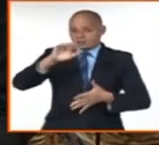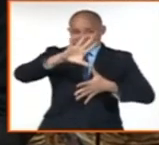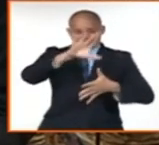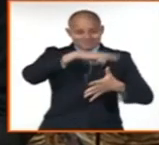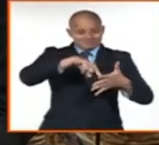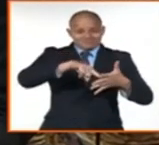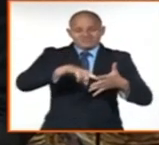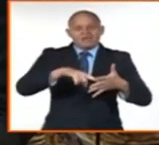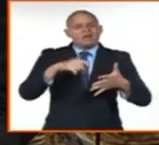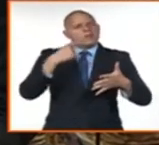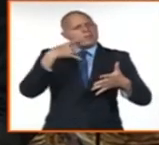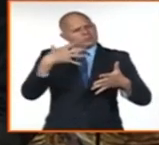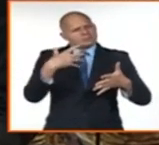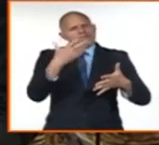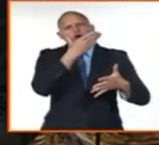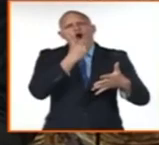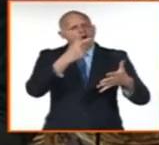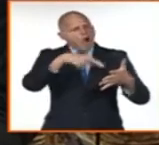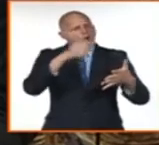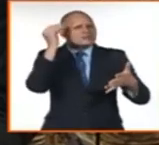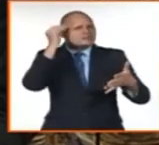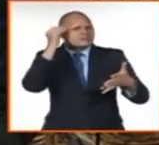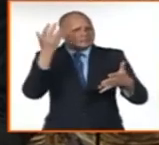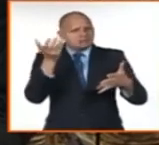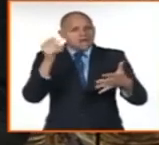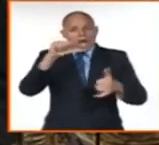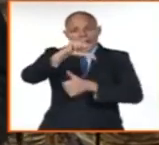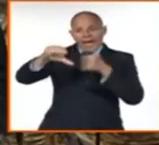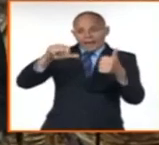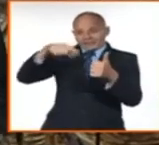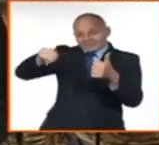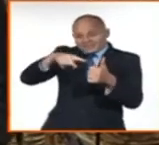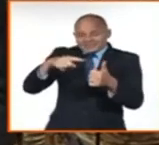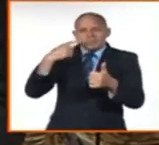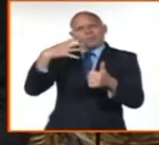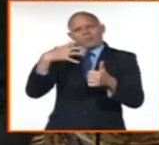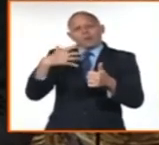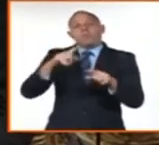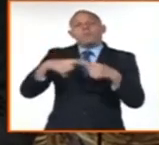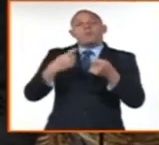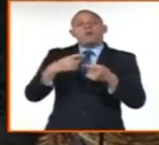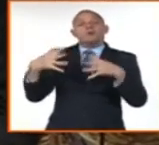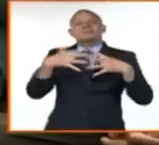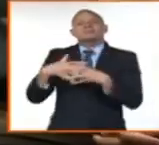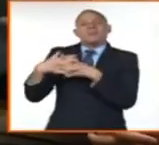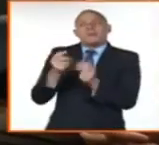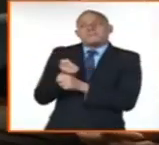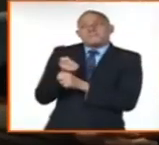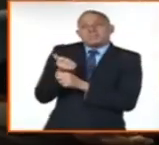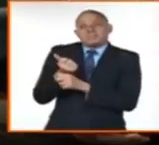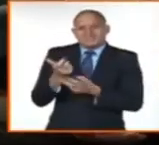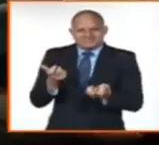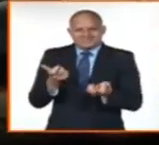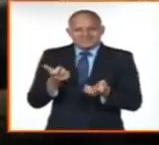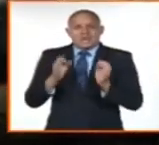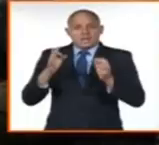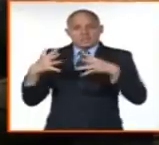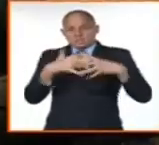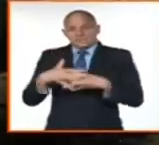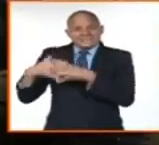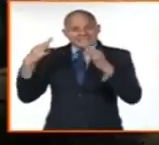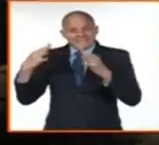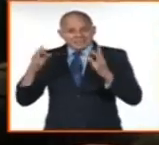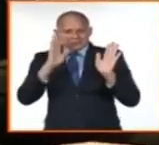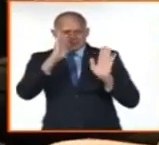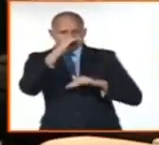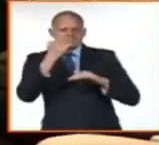Latina y el Caribe, donde tenemos más cerca el imperio que en otros lugares del mundo, y donde ese imperio siempre nos ha querido tratar como el